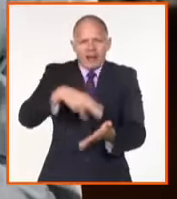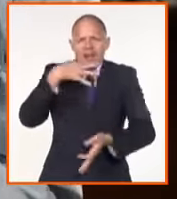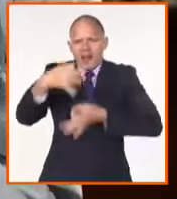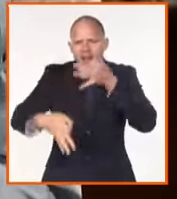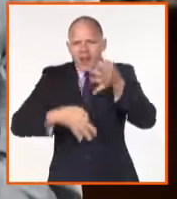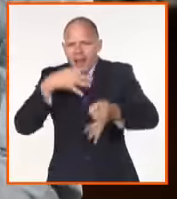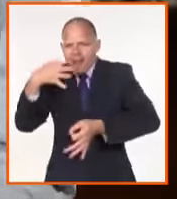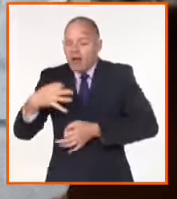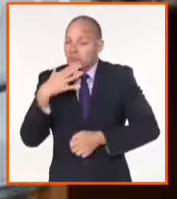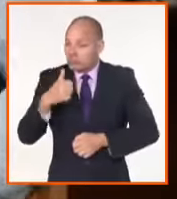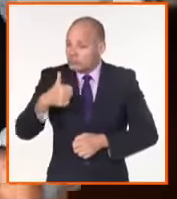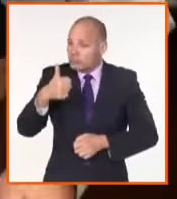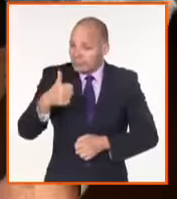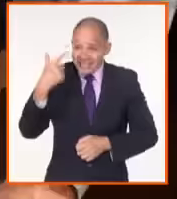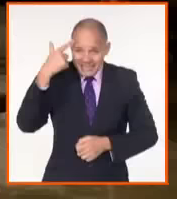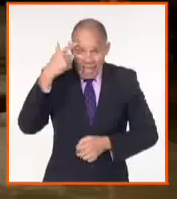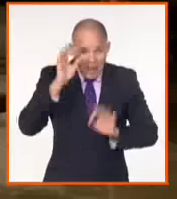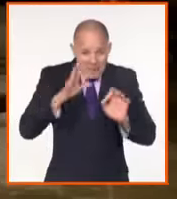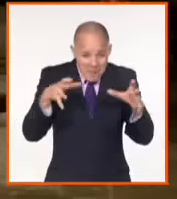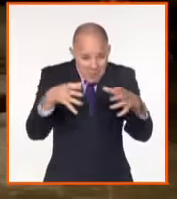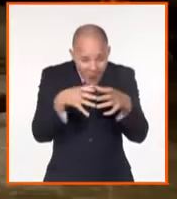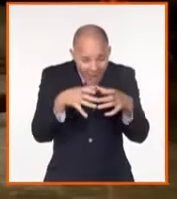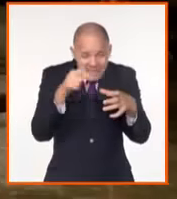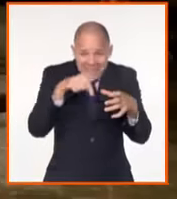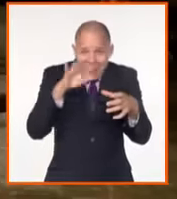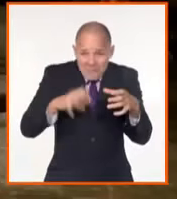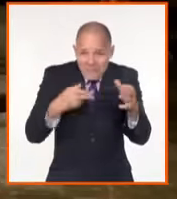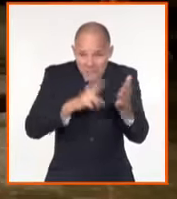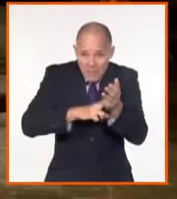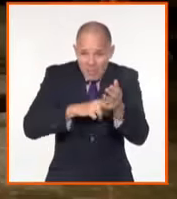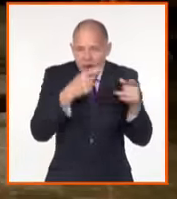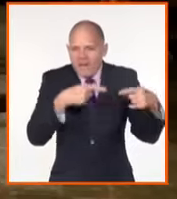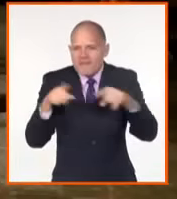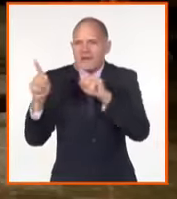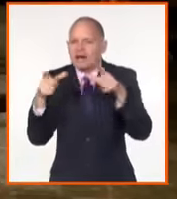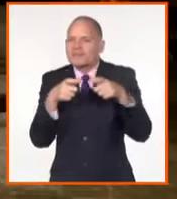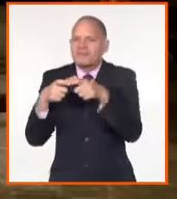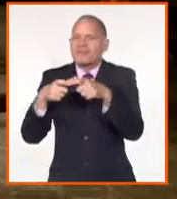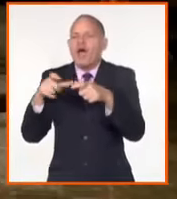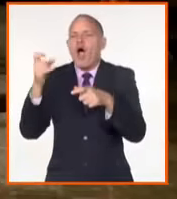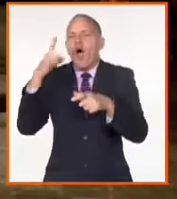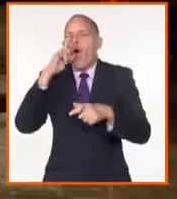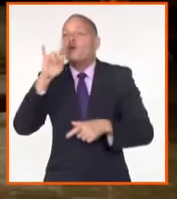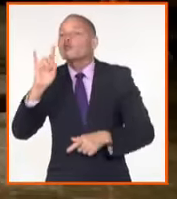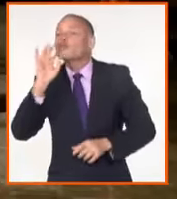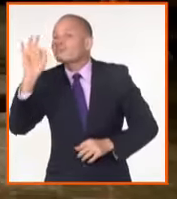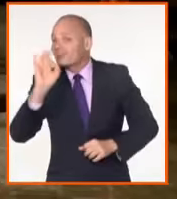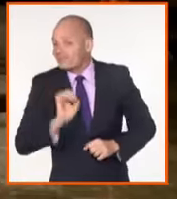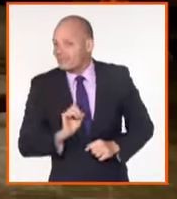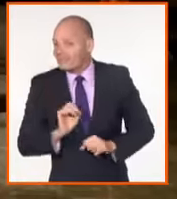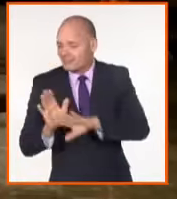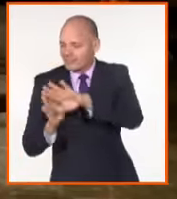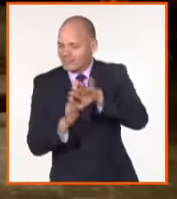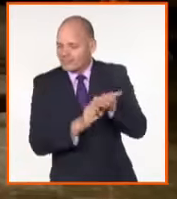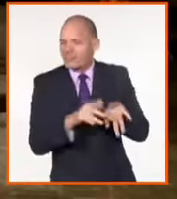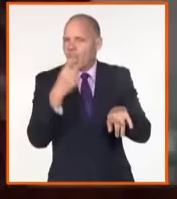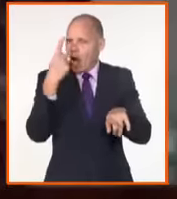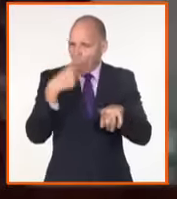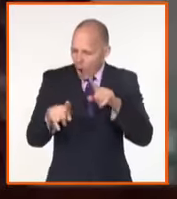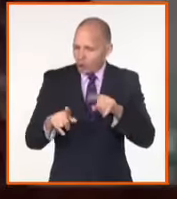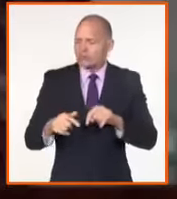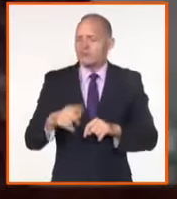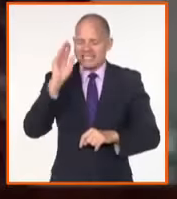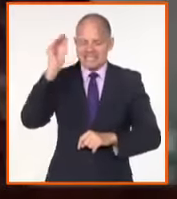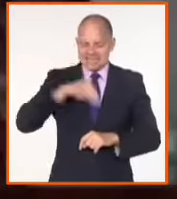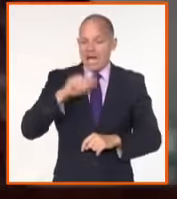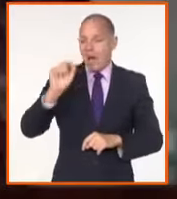grupo de los 77 a la Asamblea General de Naciones Unidas. Exactamente. Y la participación de Cuba en Naciones Unidas me consta,